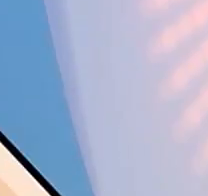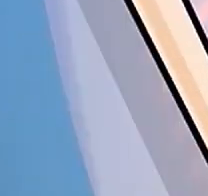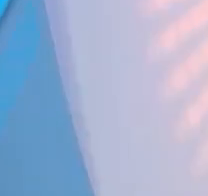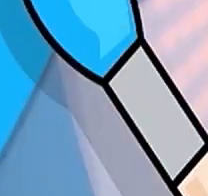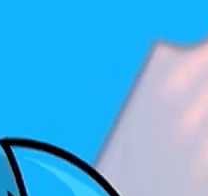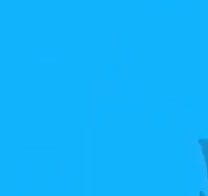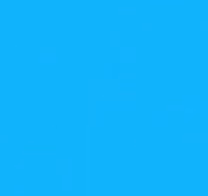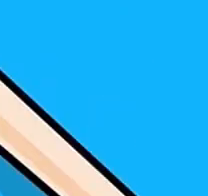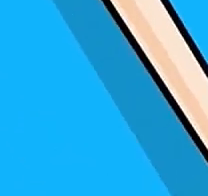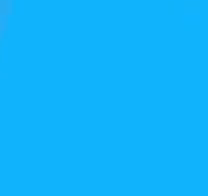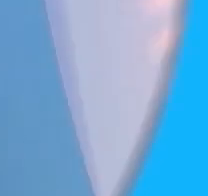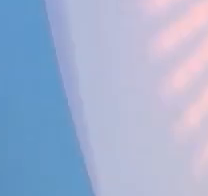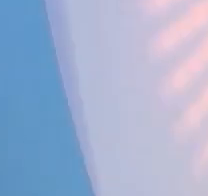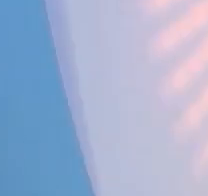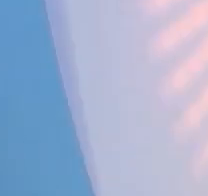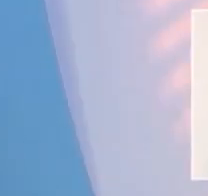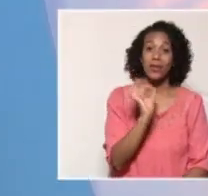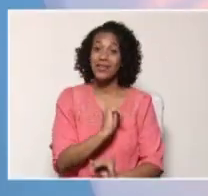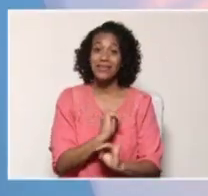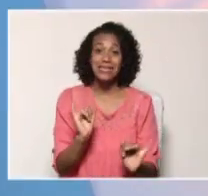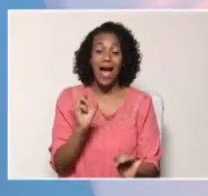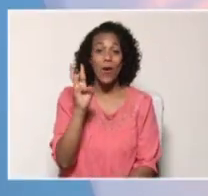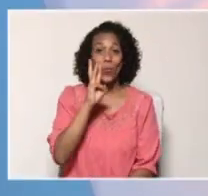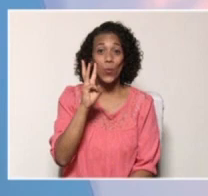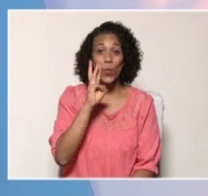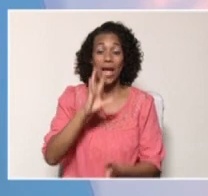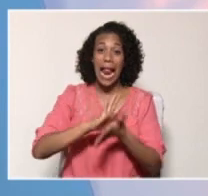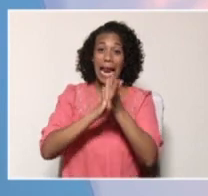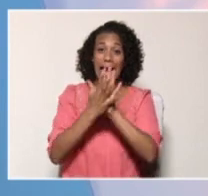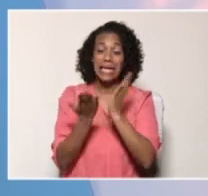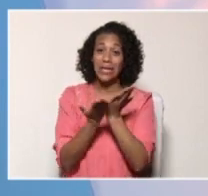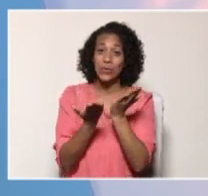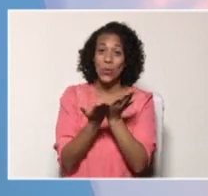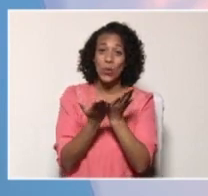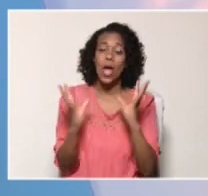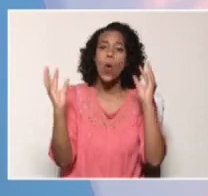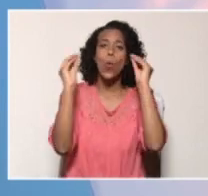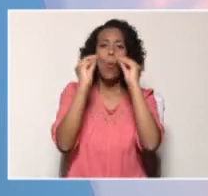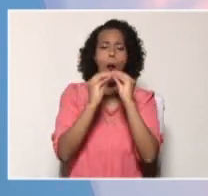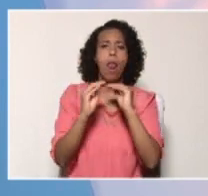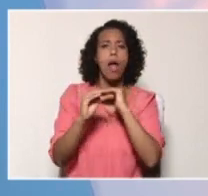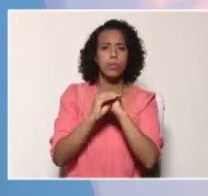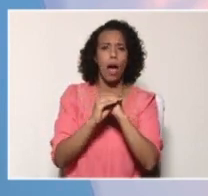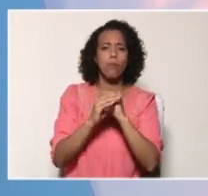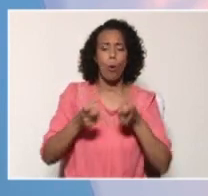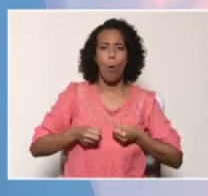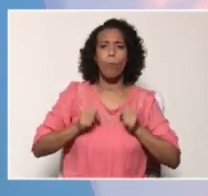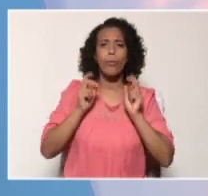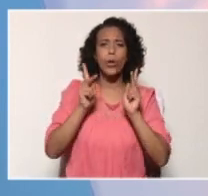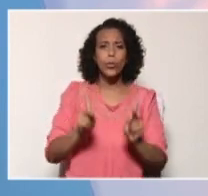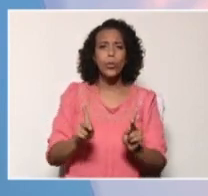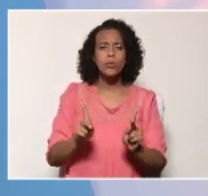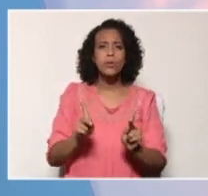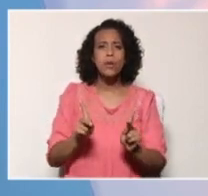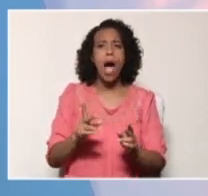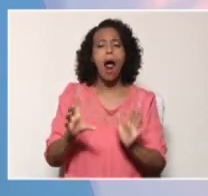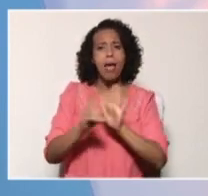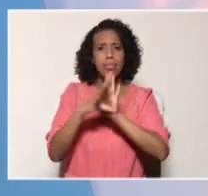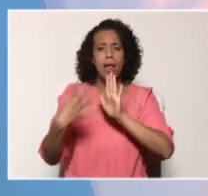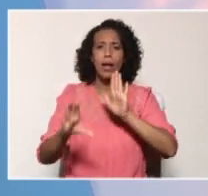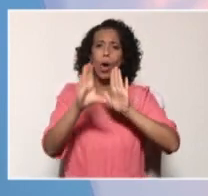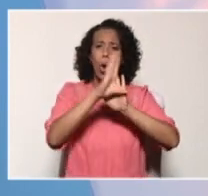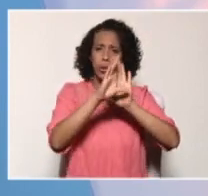Una vez finalizada la clase de la profesora Whitney Testa, garantizando la igualdad de condiciones y oportunidades en cuanto al